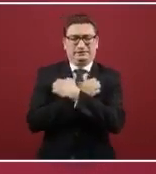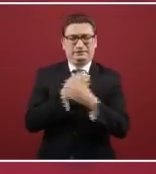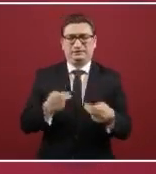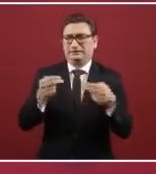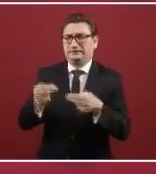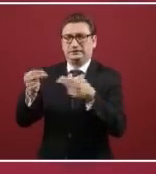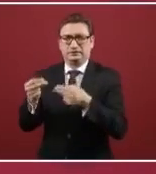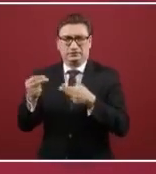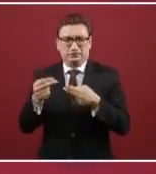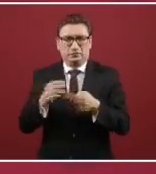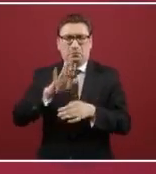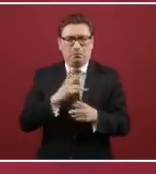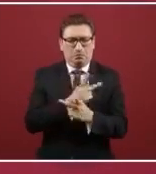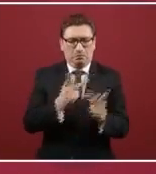mercancía,